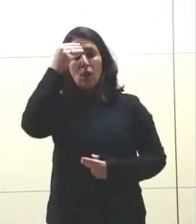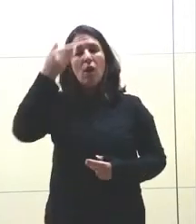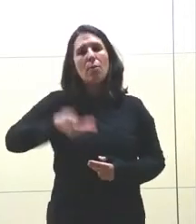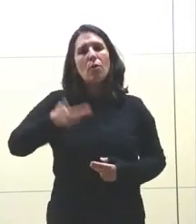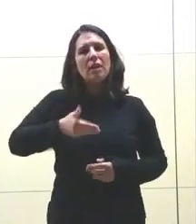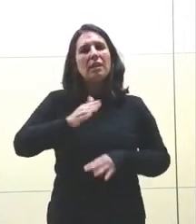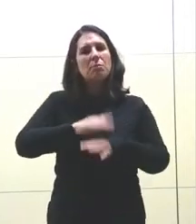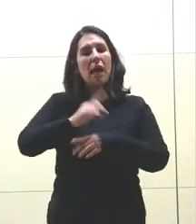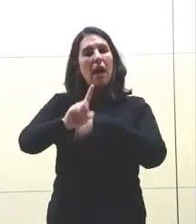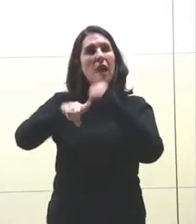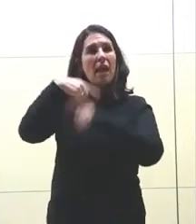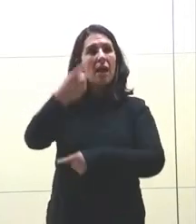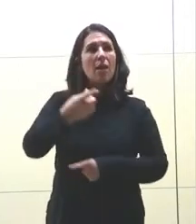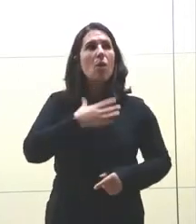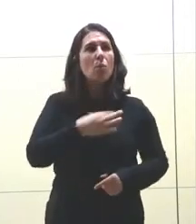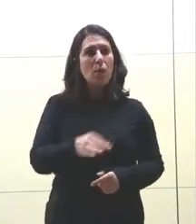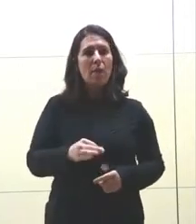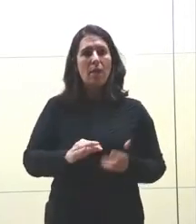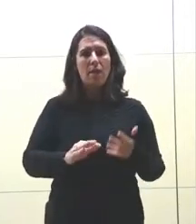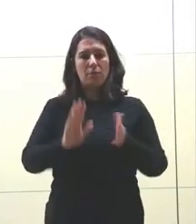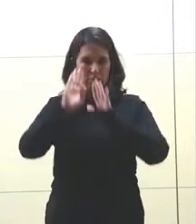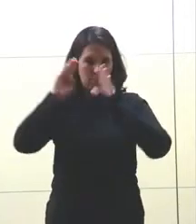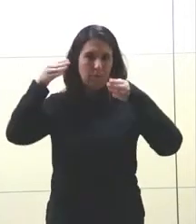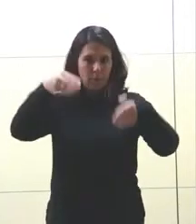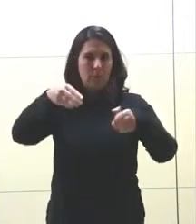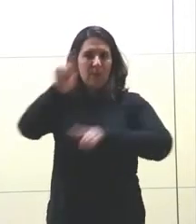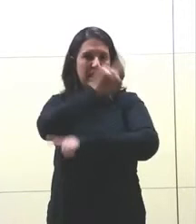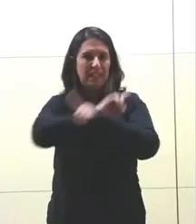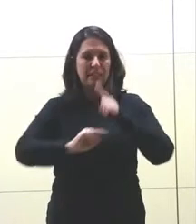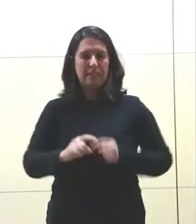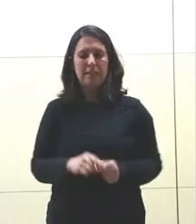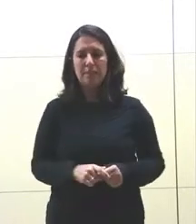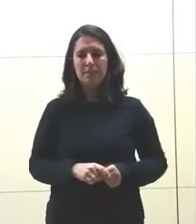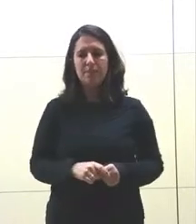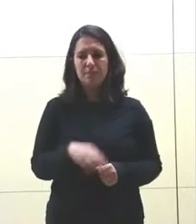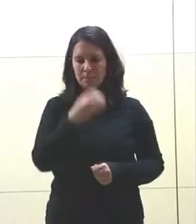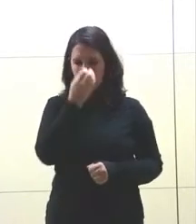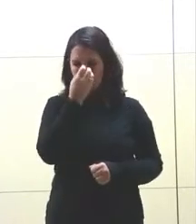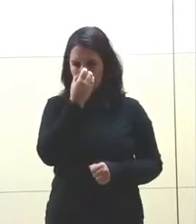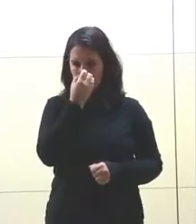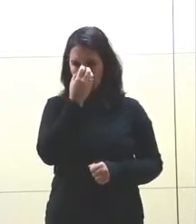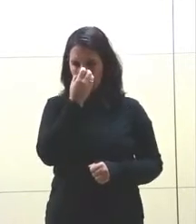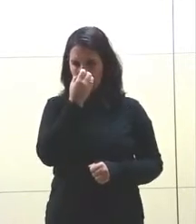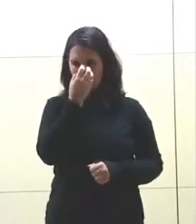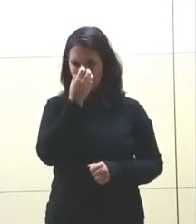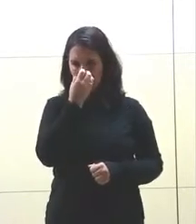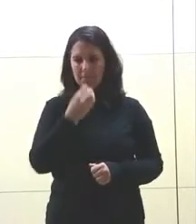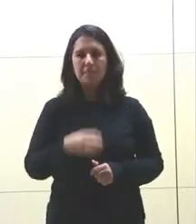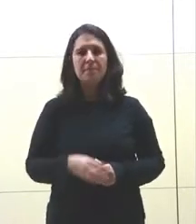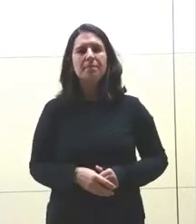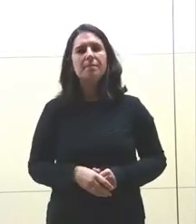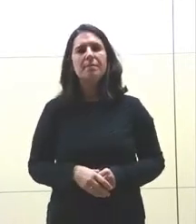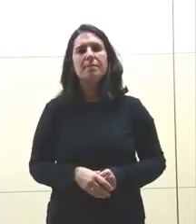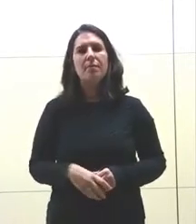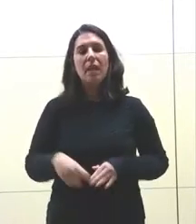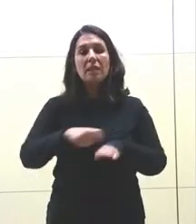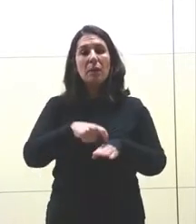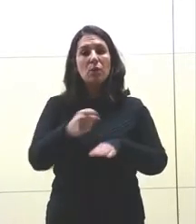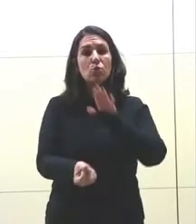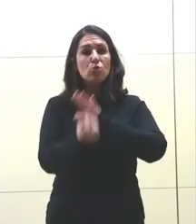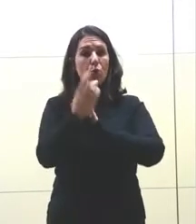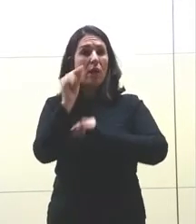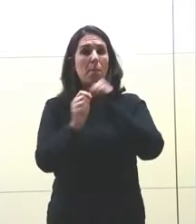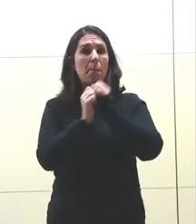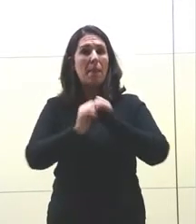abordar esta crisis. Y aspectos que han surgido en esta pandemia que corresponde